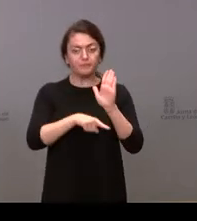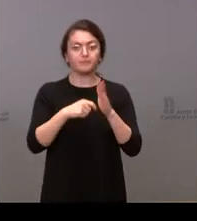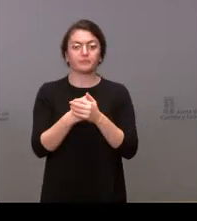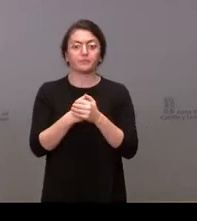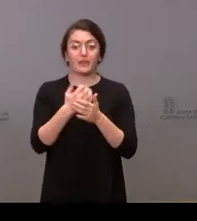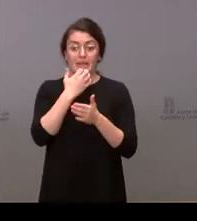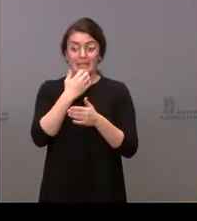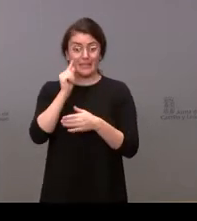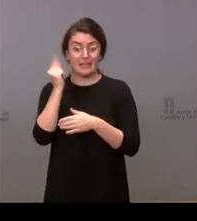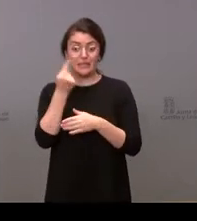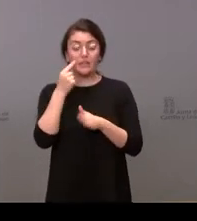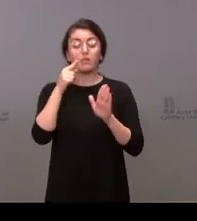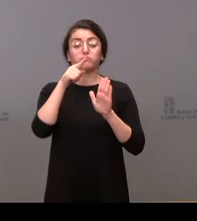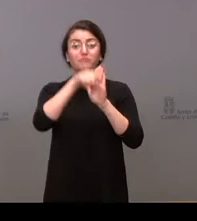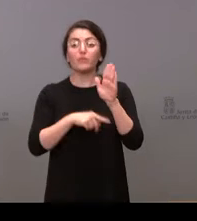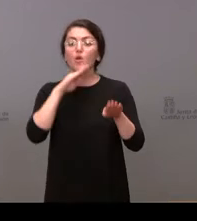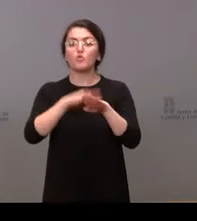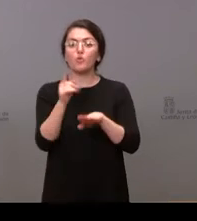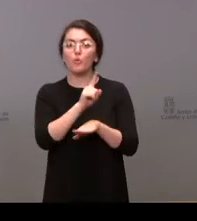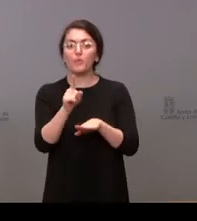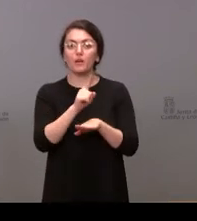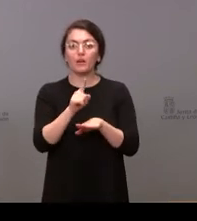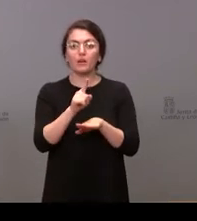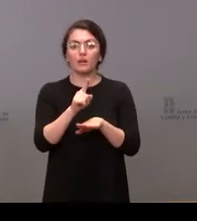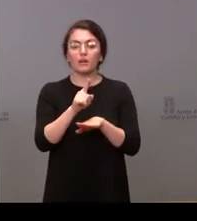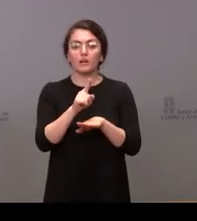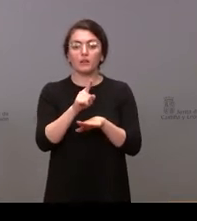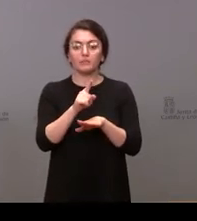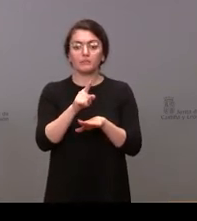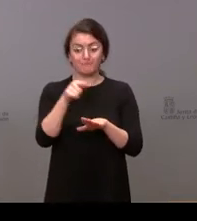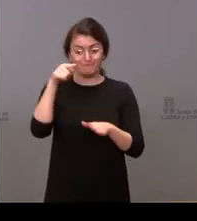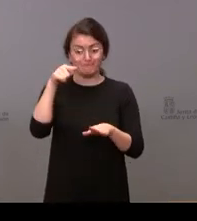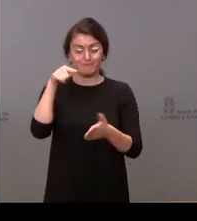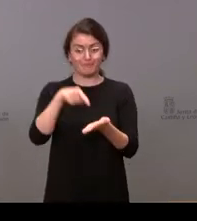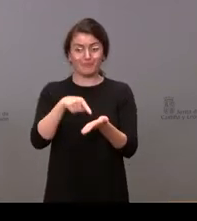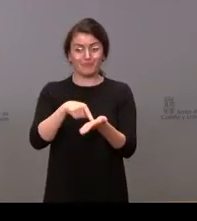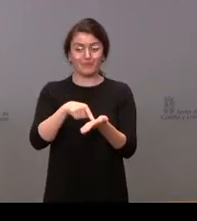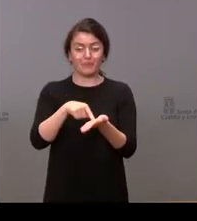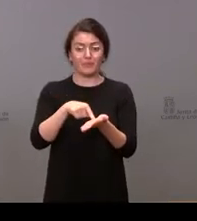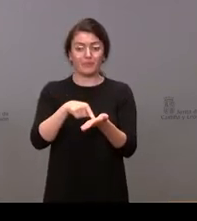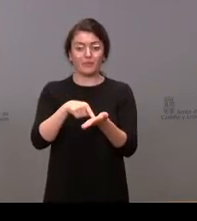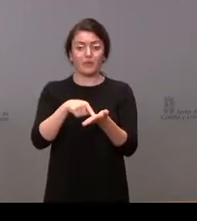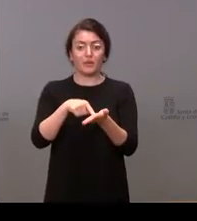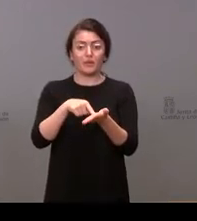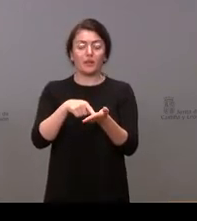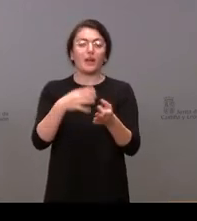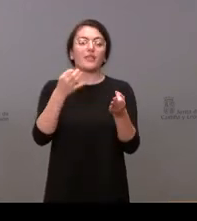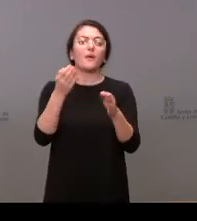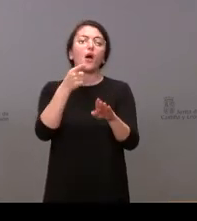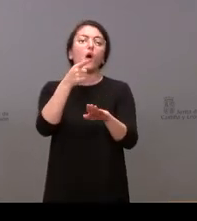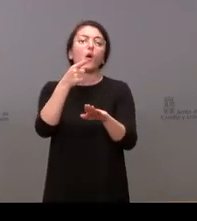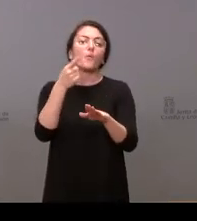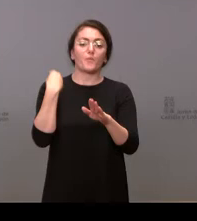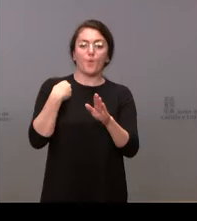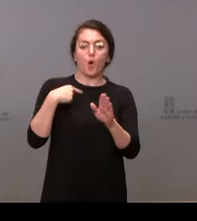o el incumplimiento de una obligación legal, está pensado expresamente para el incumplimiento de obligaciones que están previstas en la Ley